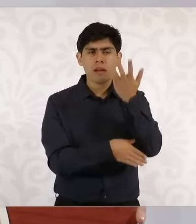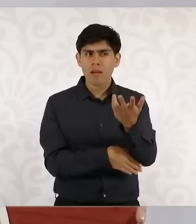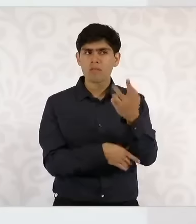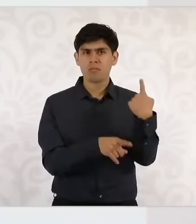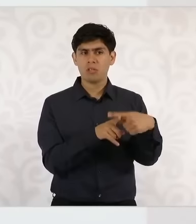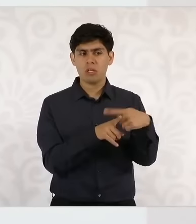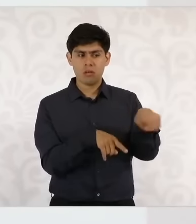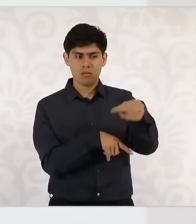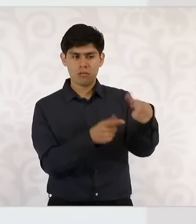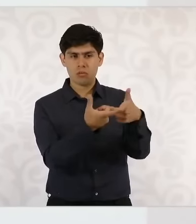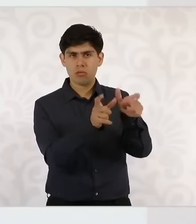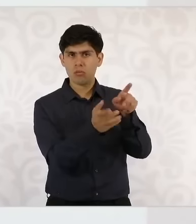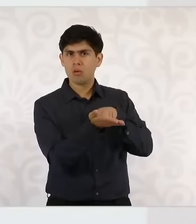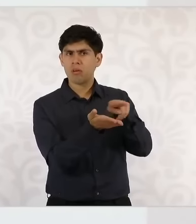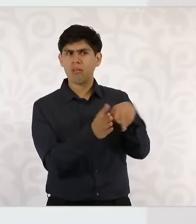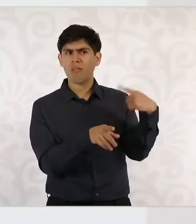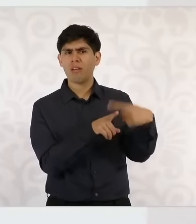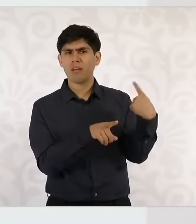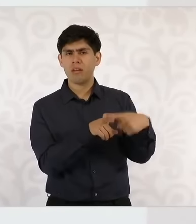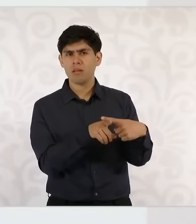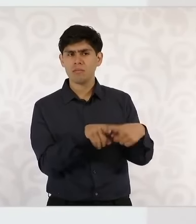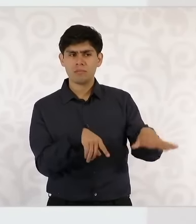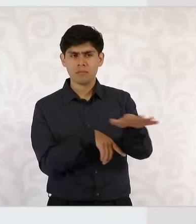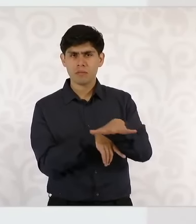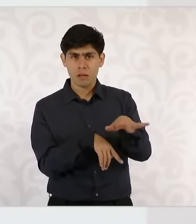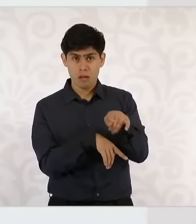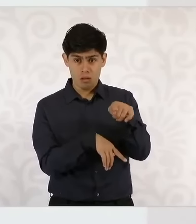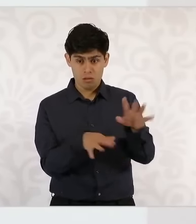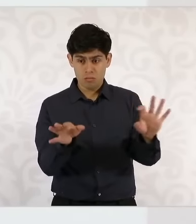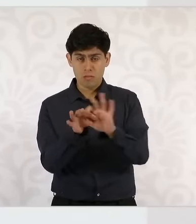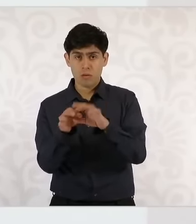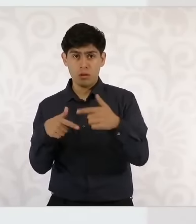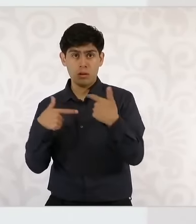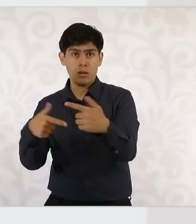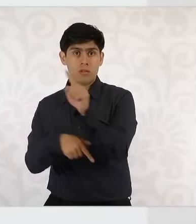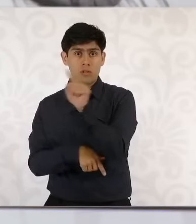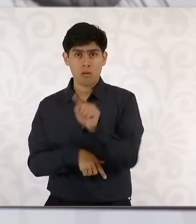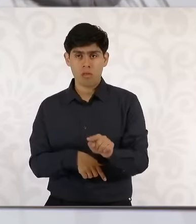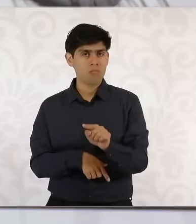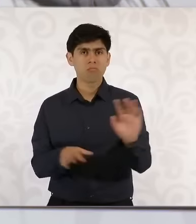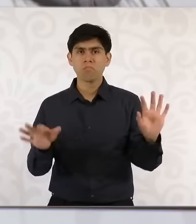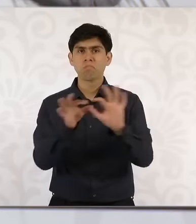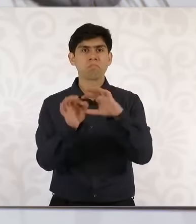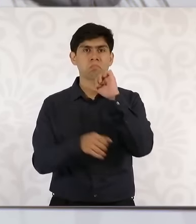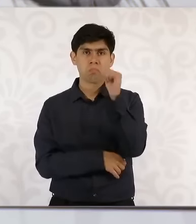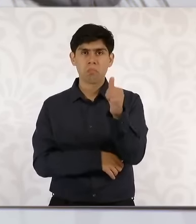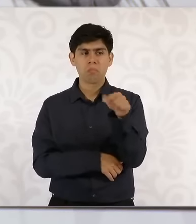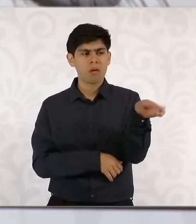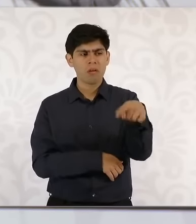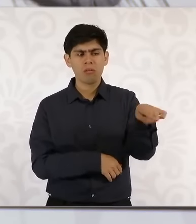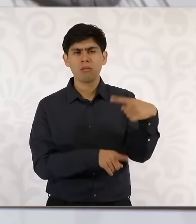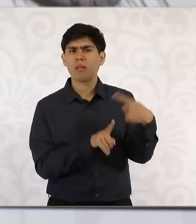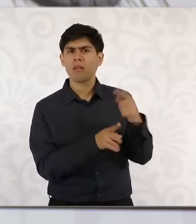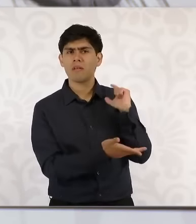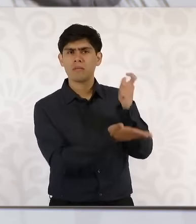no tenían nada que ver con jóvenes de la generación Z? ¿Quién les pagó, si es que les pagaron?